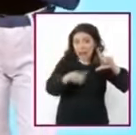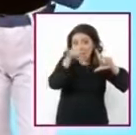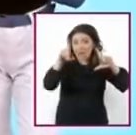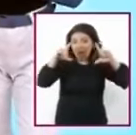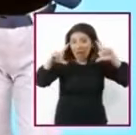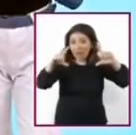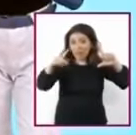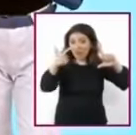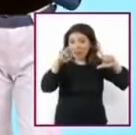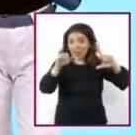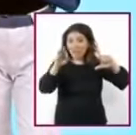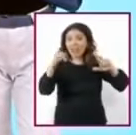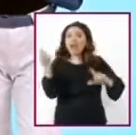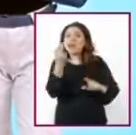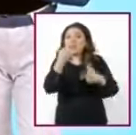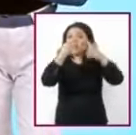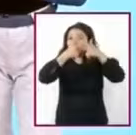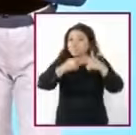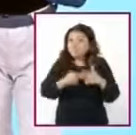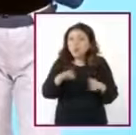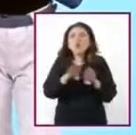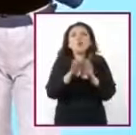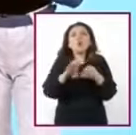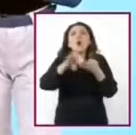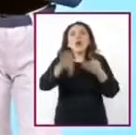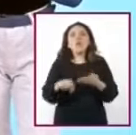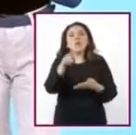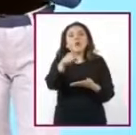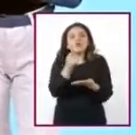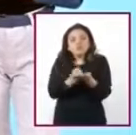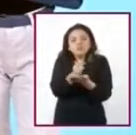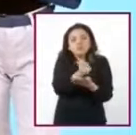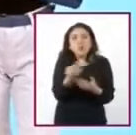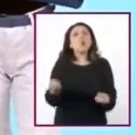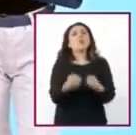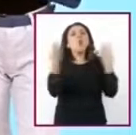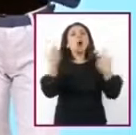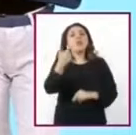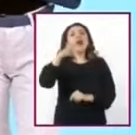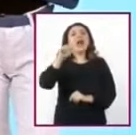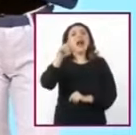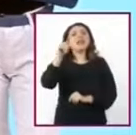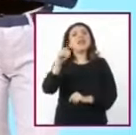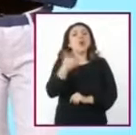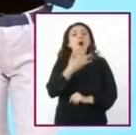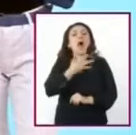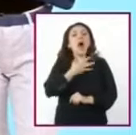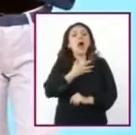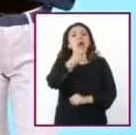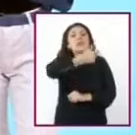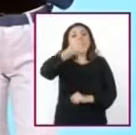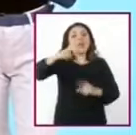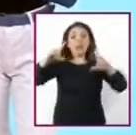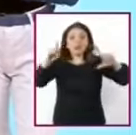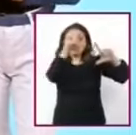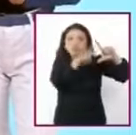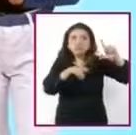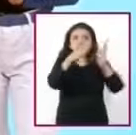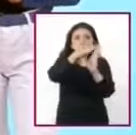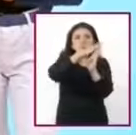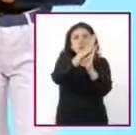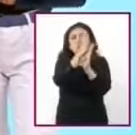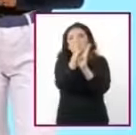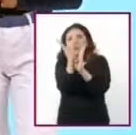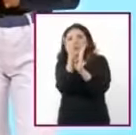gráfica circular es necesario hacer cálculos. Por ejemplo, para determinar la cantidad de grados que tendrá cada sección de la gráfica o